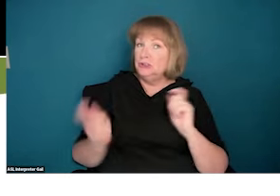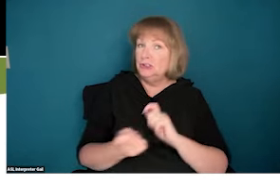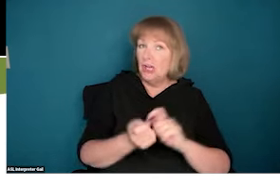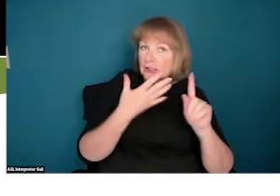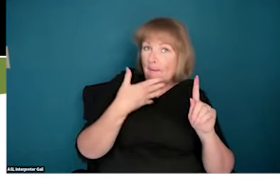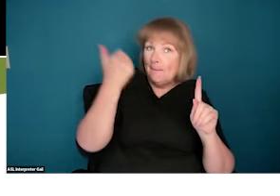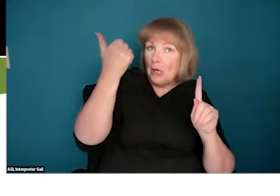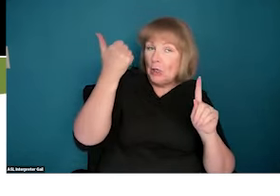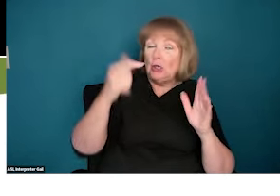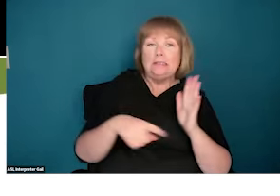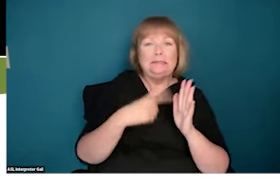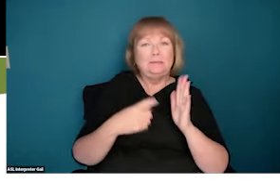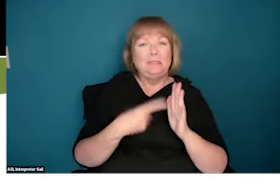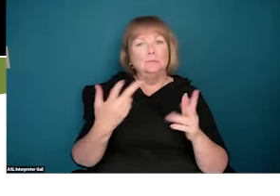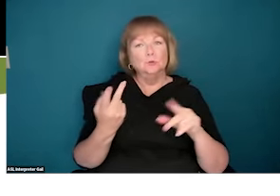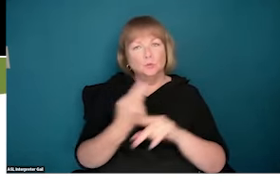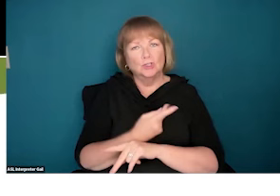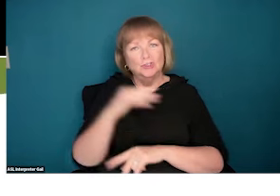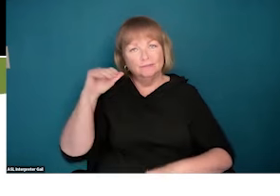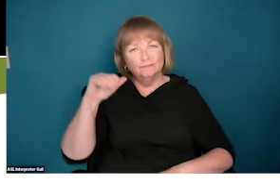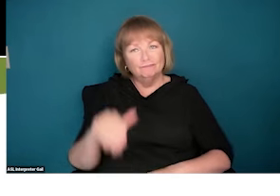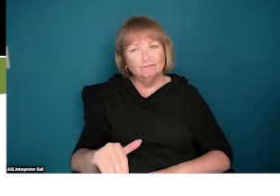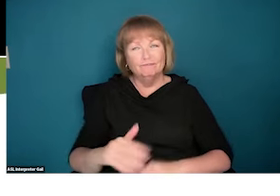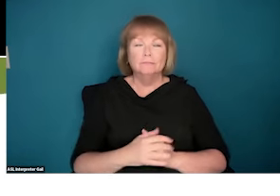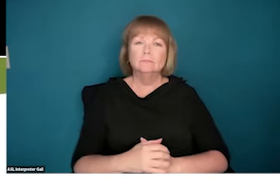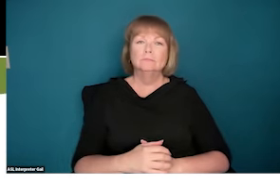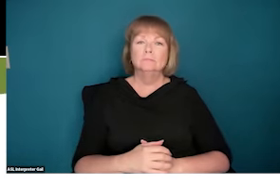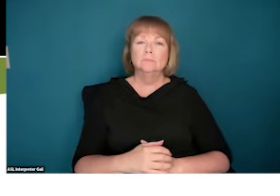ayuda de otra persona, ¿dónde?